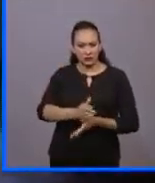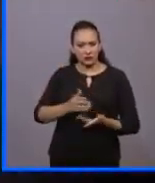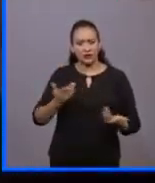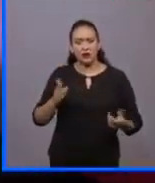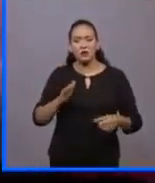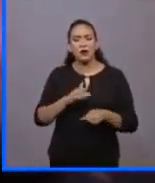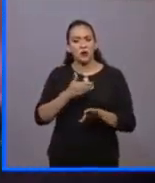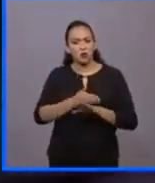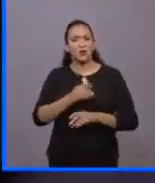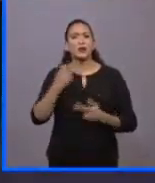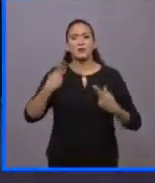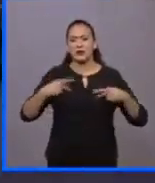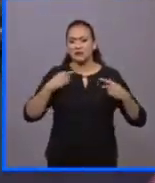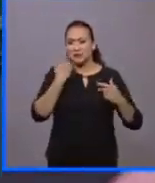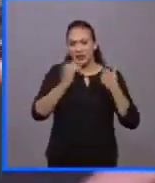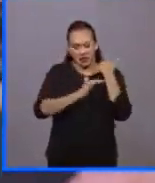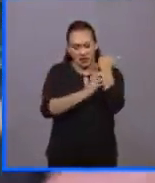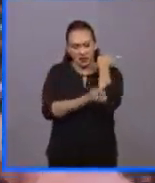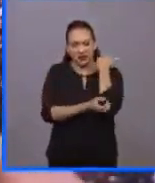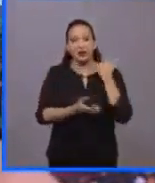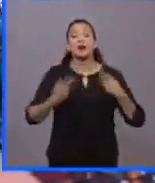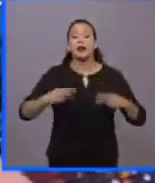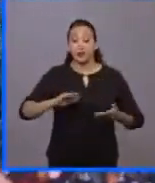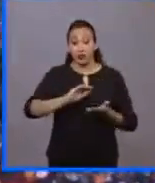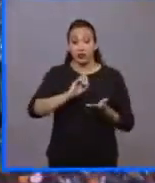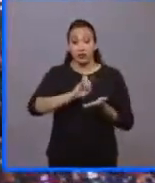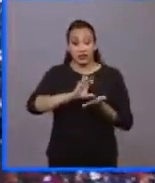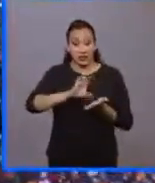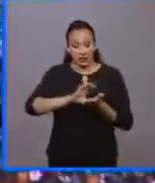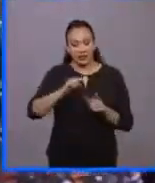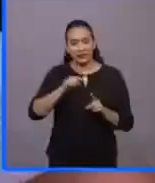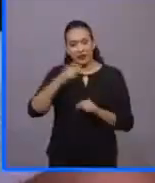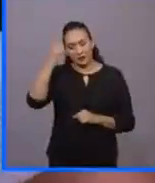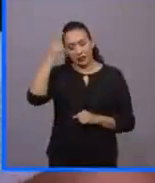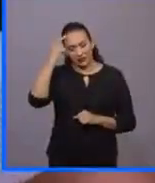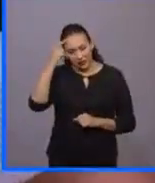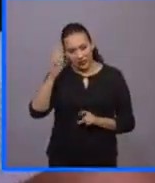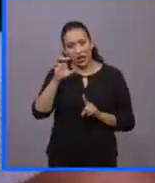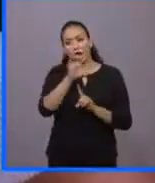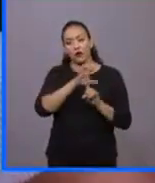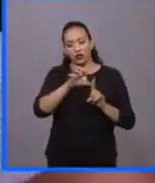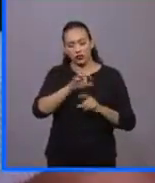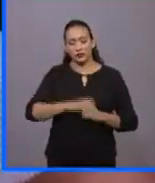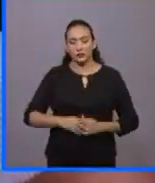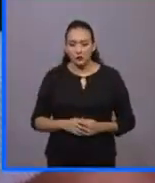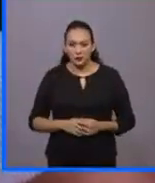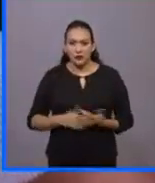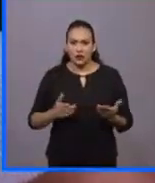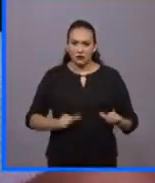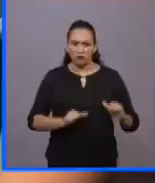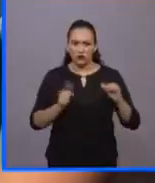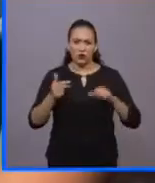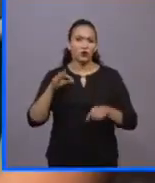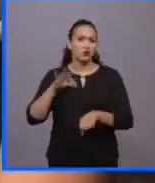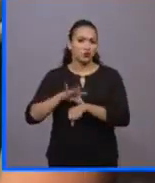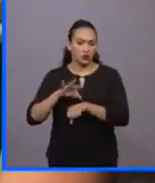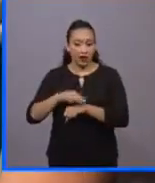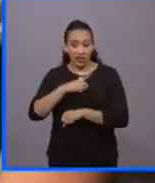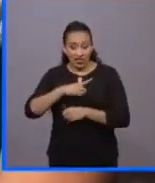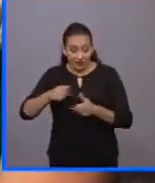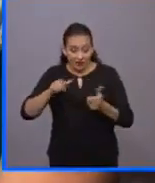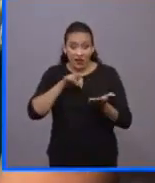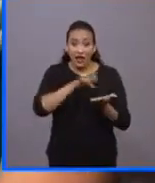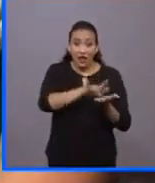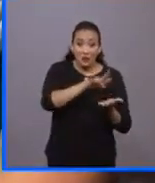discapacidad social a aquellas personas con discapacidad intelectual o psicosocial. Además, las autoridades sanitarias deben brindarles